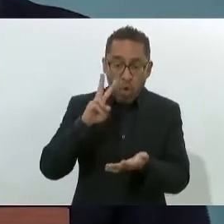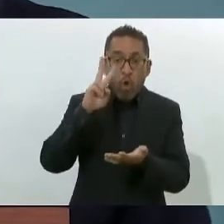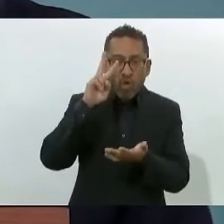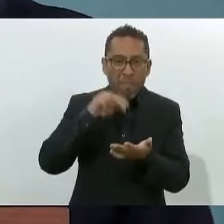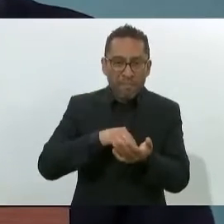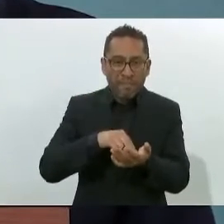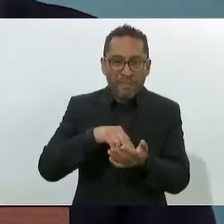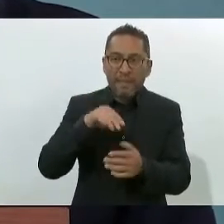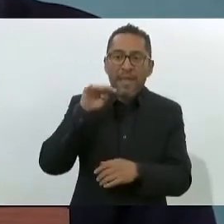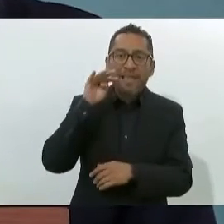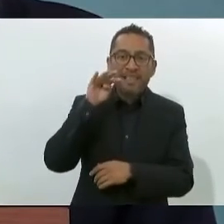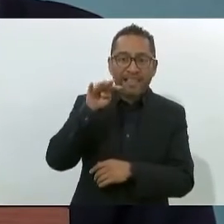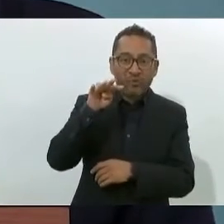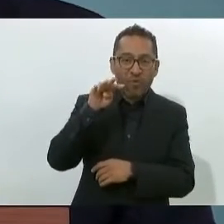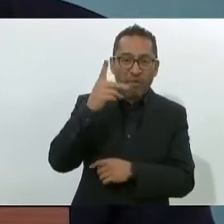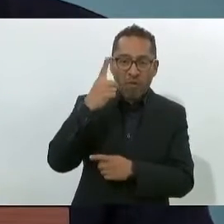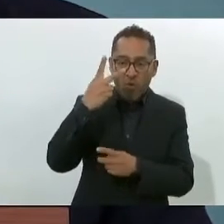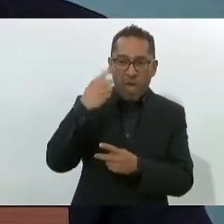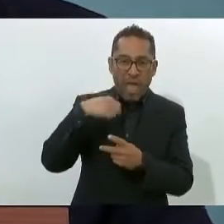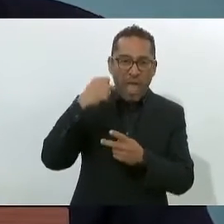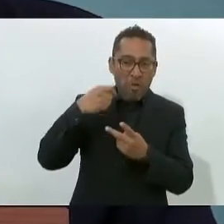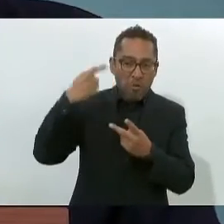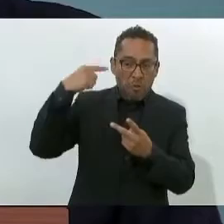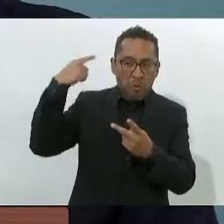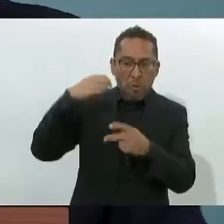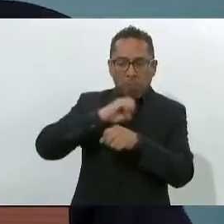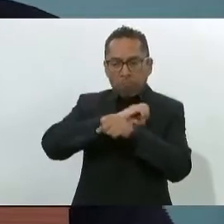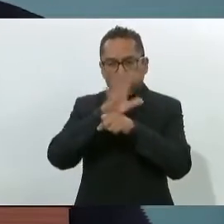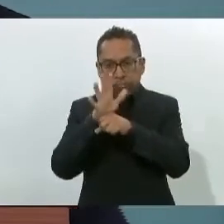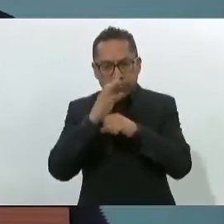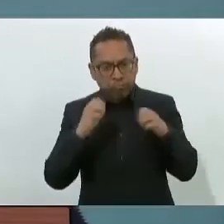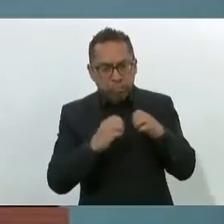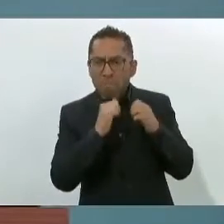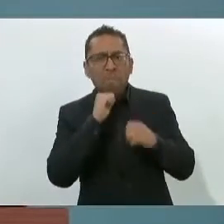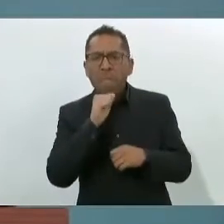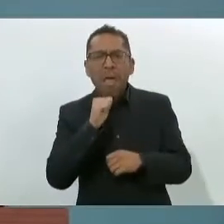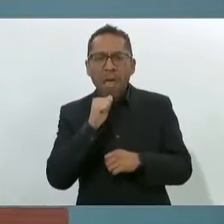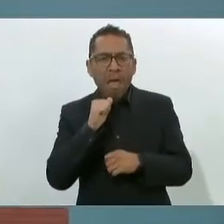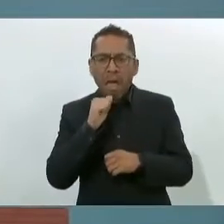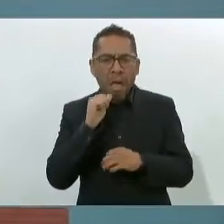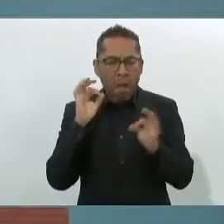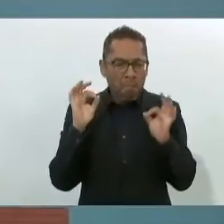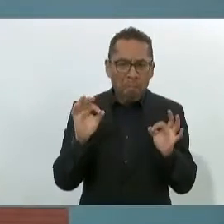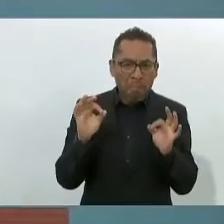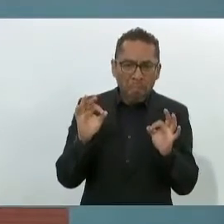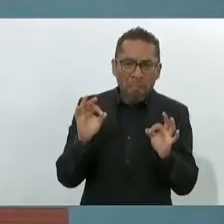2019, sin pandemia, estamos